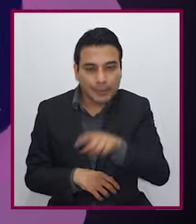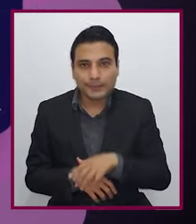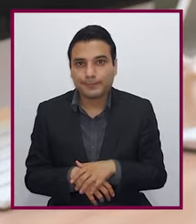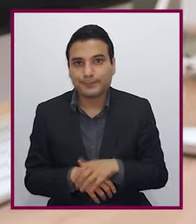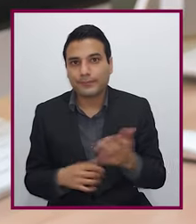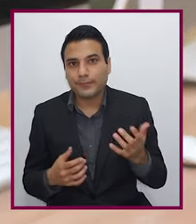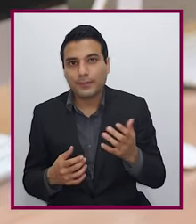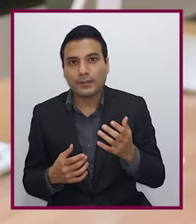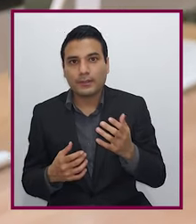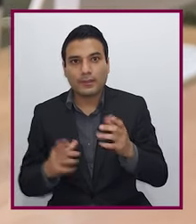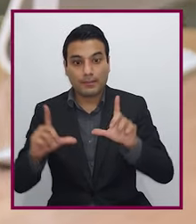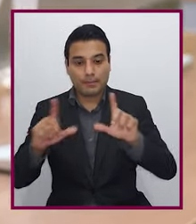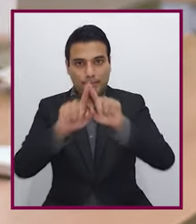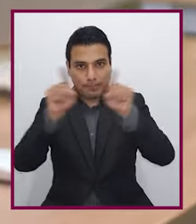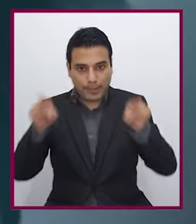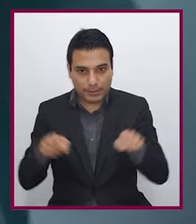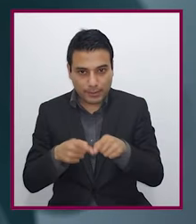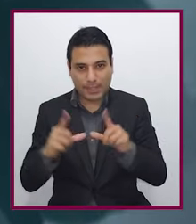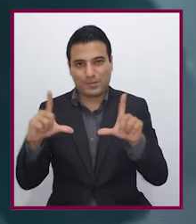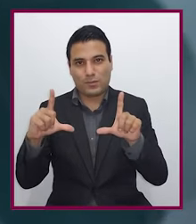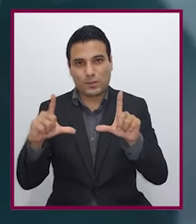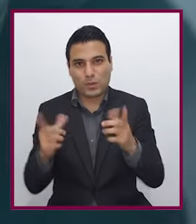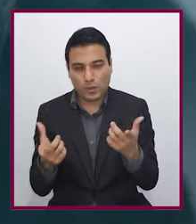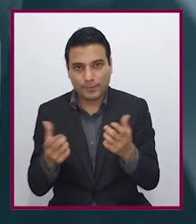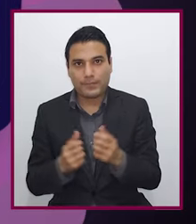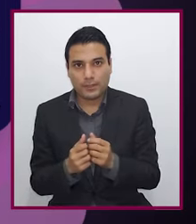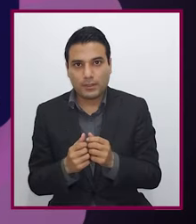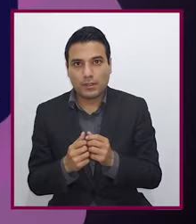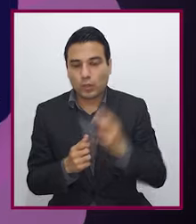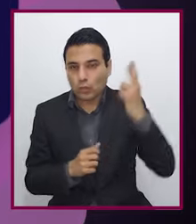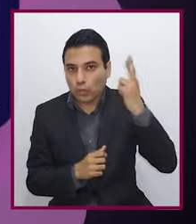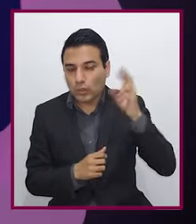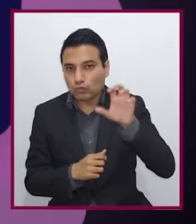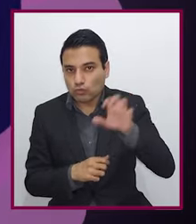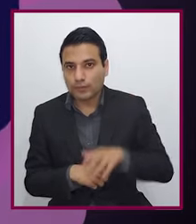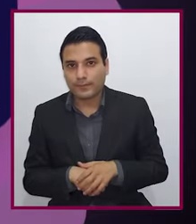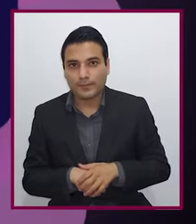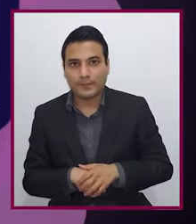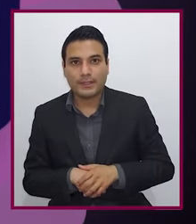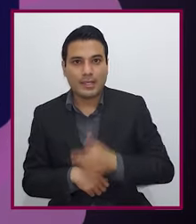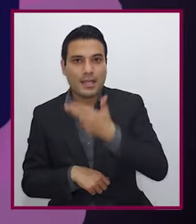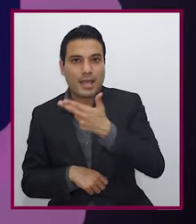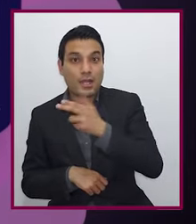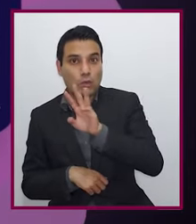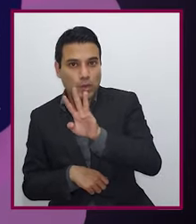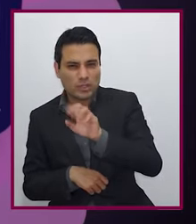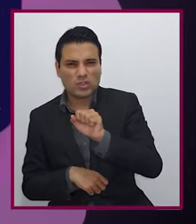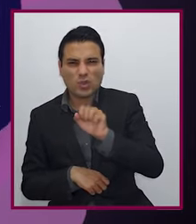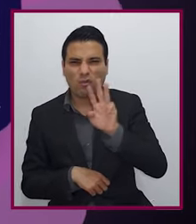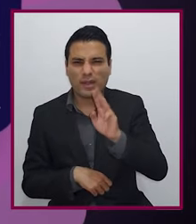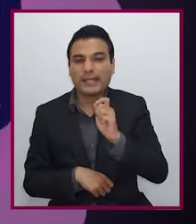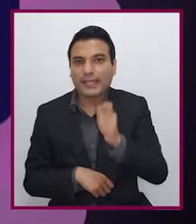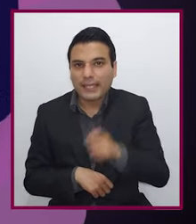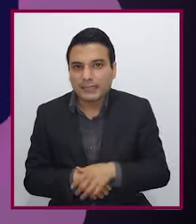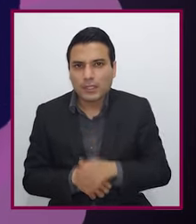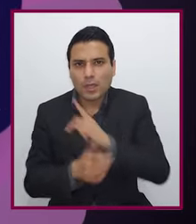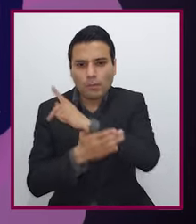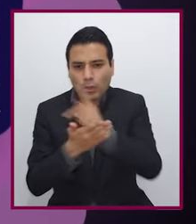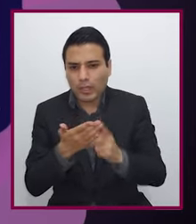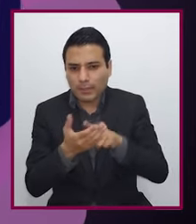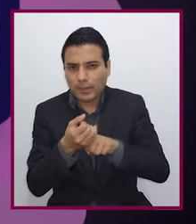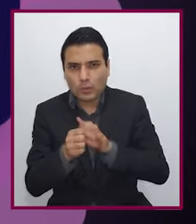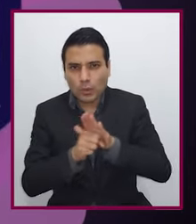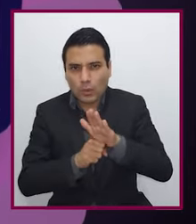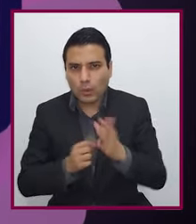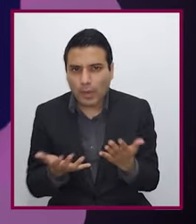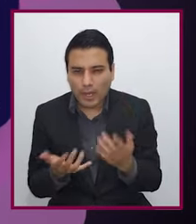salida, básicamente el monitor y las bocinas, y tener claro la diferencia entre hardware y software, cuáles son los programas que están